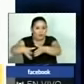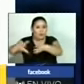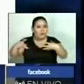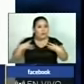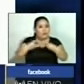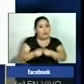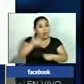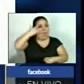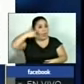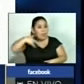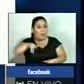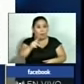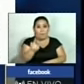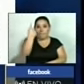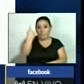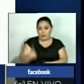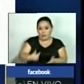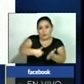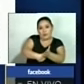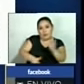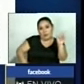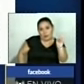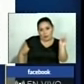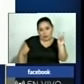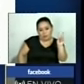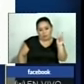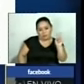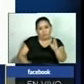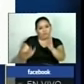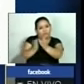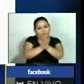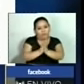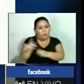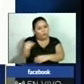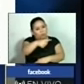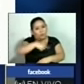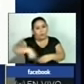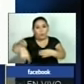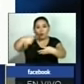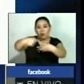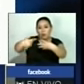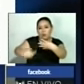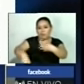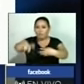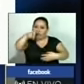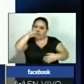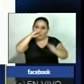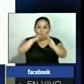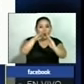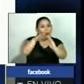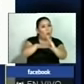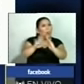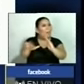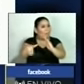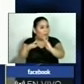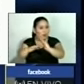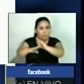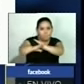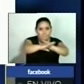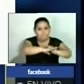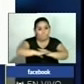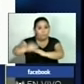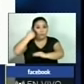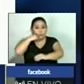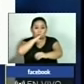Por ejemplo, el alcalde de San Salvador, Ernesto Mason, pidió endurecer las medidas de confinamiento para evitar la propagación del